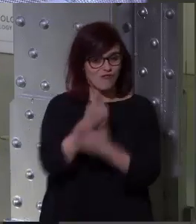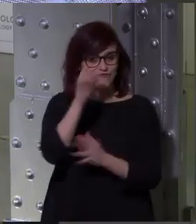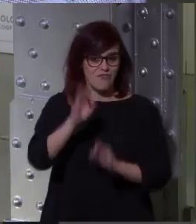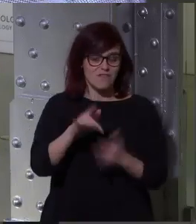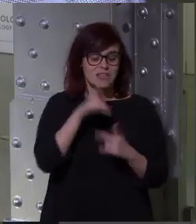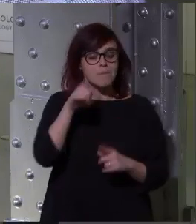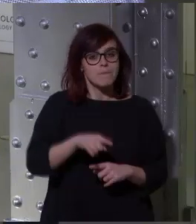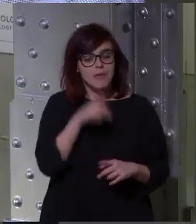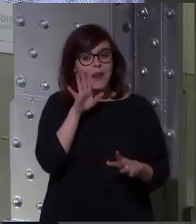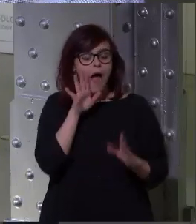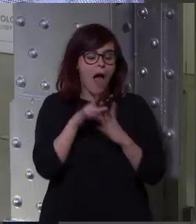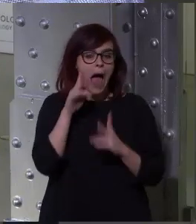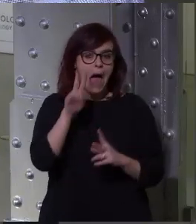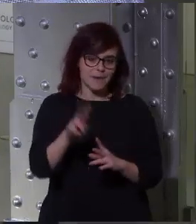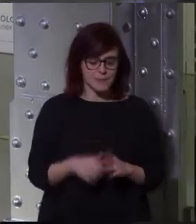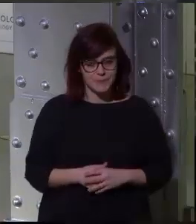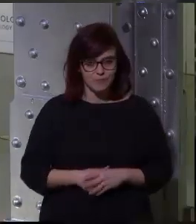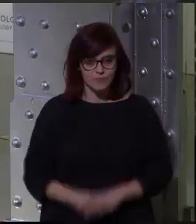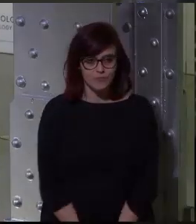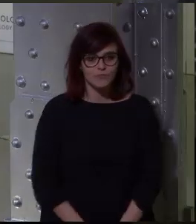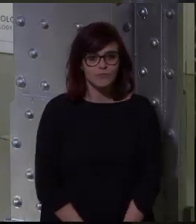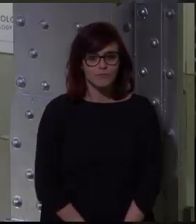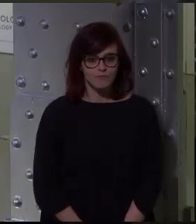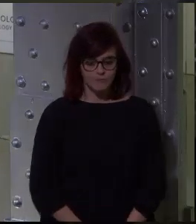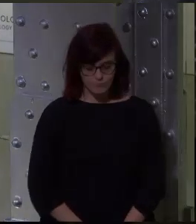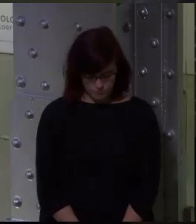que hace esta organización.